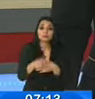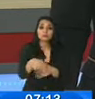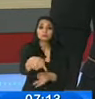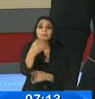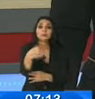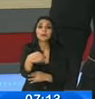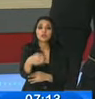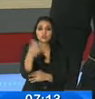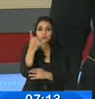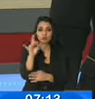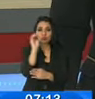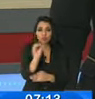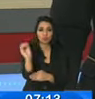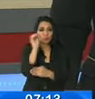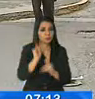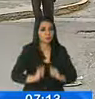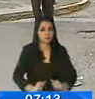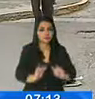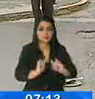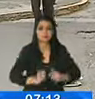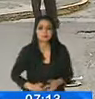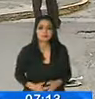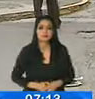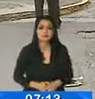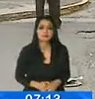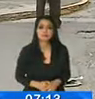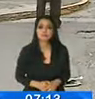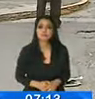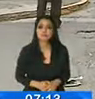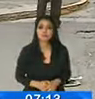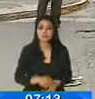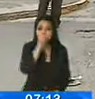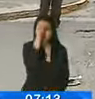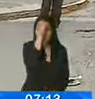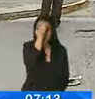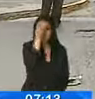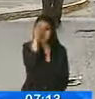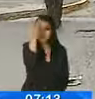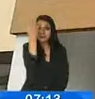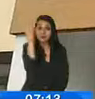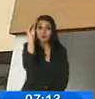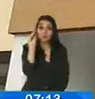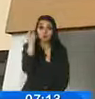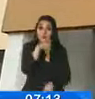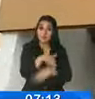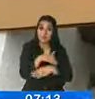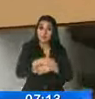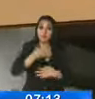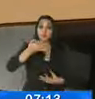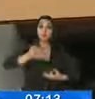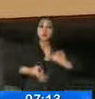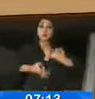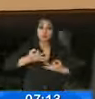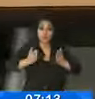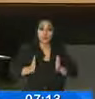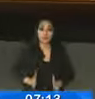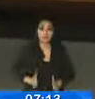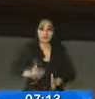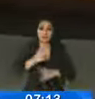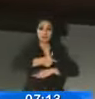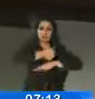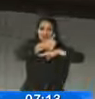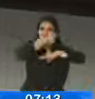miércoles 18 de octubre. En la tarde del domingo 15 de octubre, jueces de la Corte Nacional de Justicia